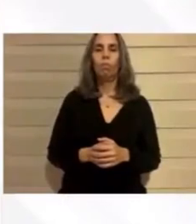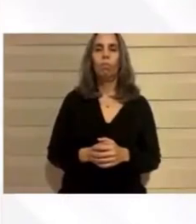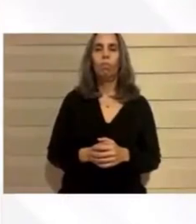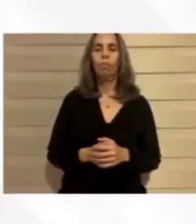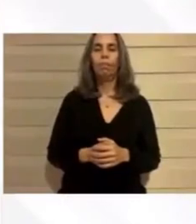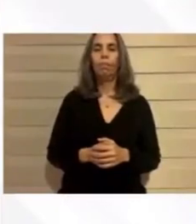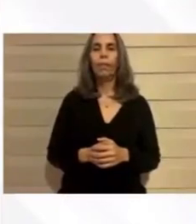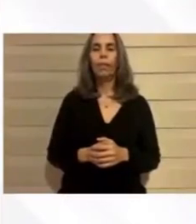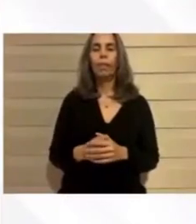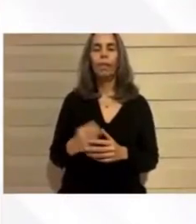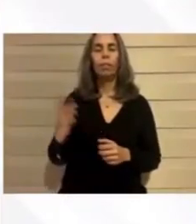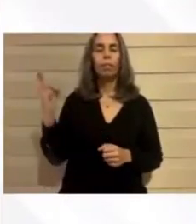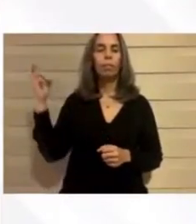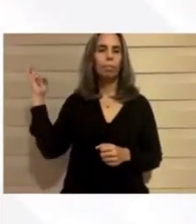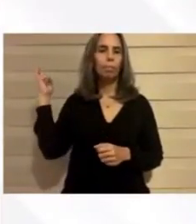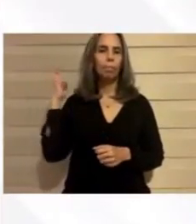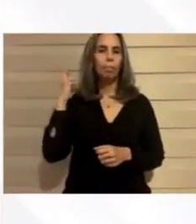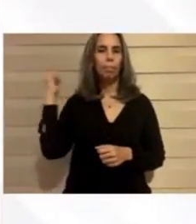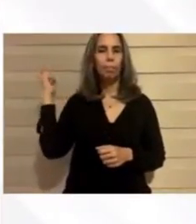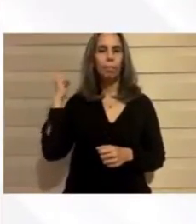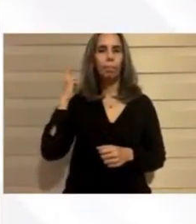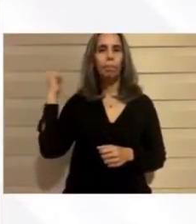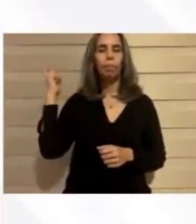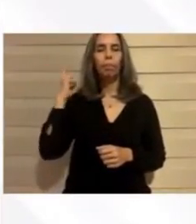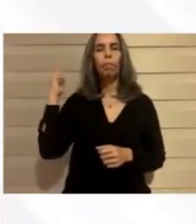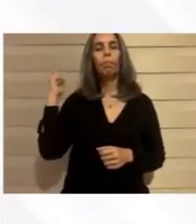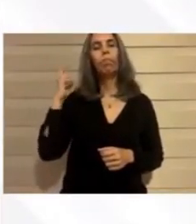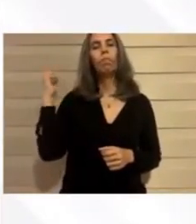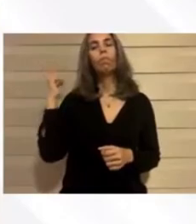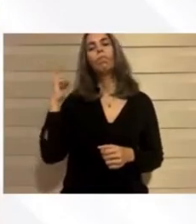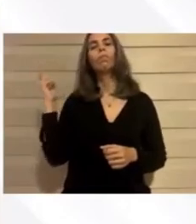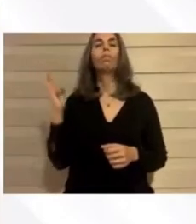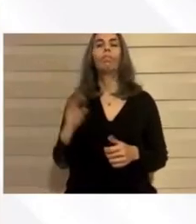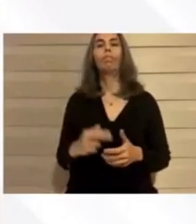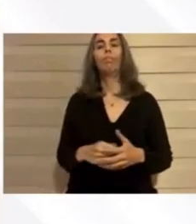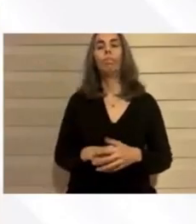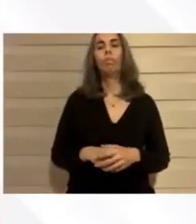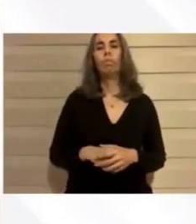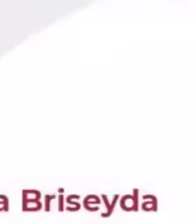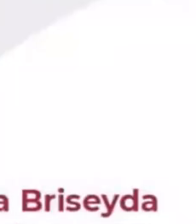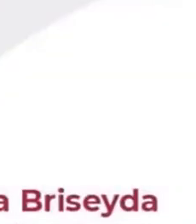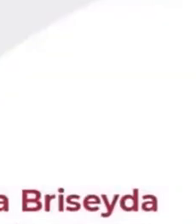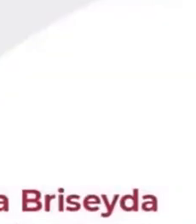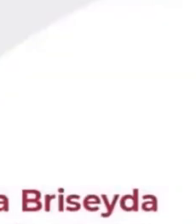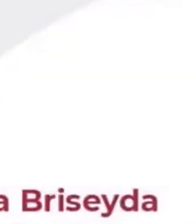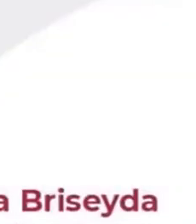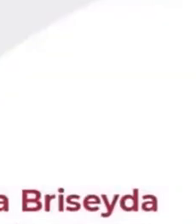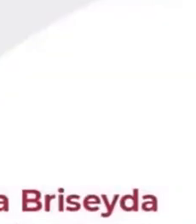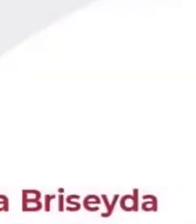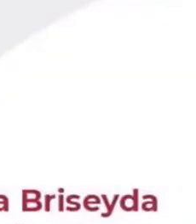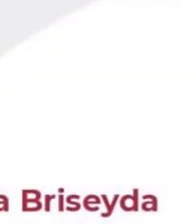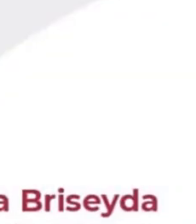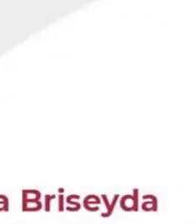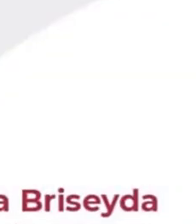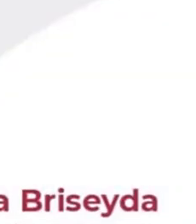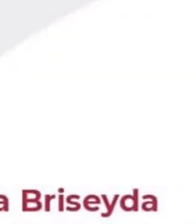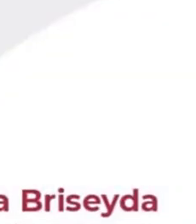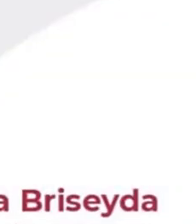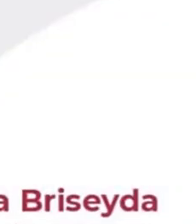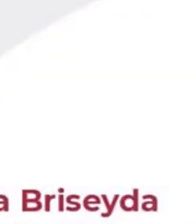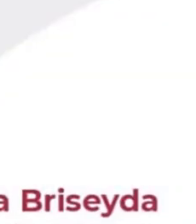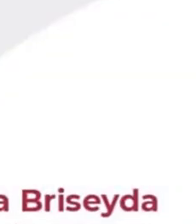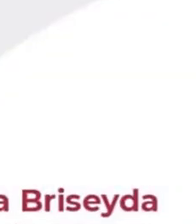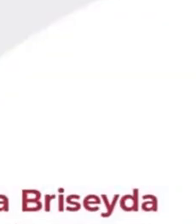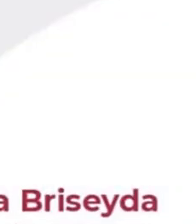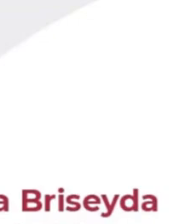Continuamos con la presentación de la alumna Vania Briseida Conde Mares, representante de la Escuela Secundaria Técnica